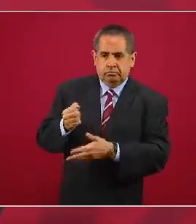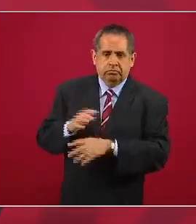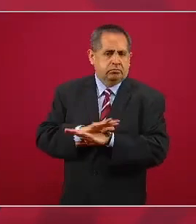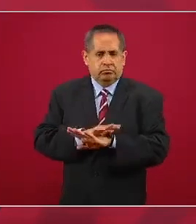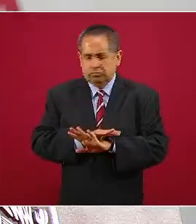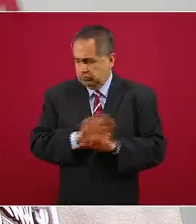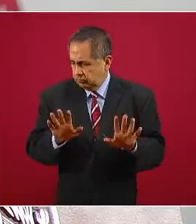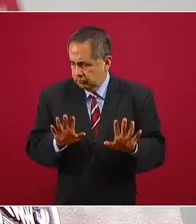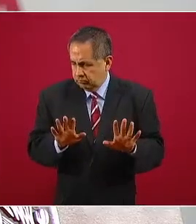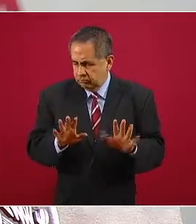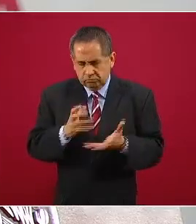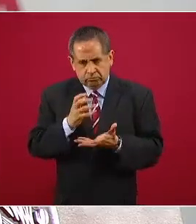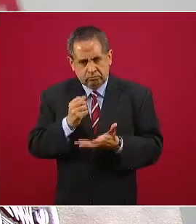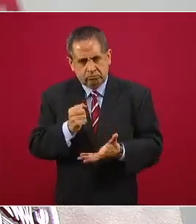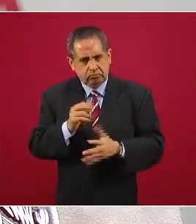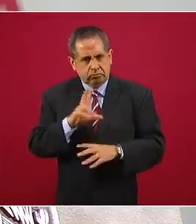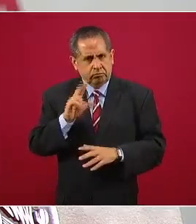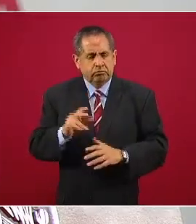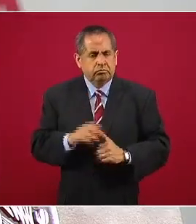están